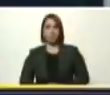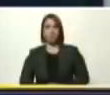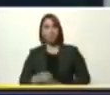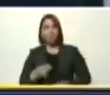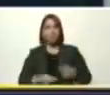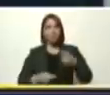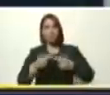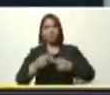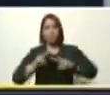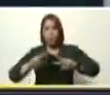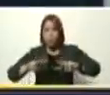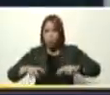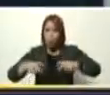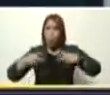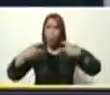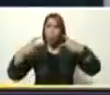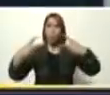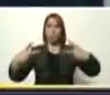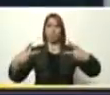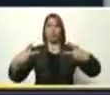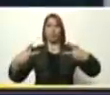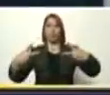construyendo lo nuevo